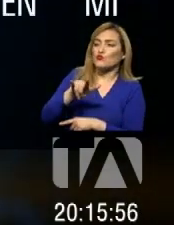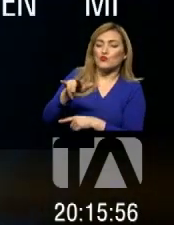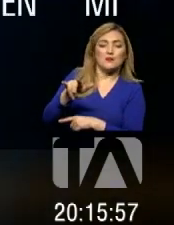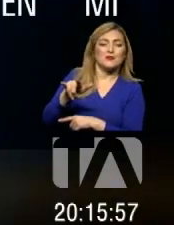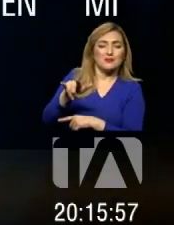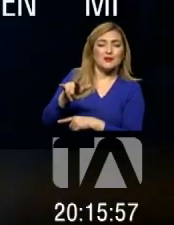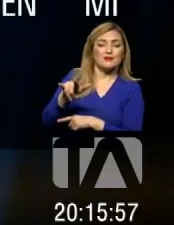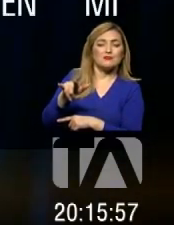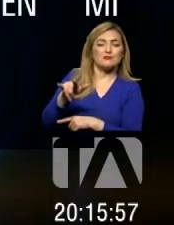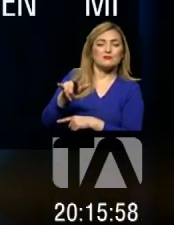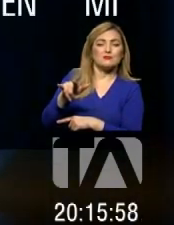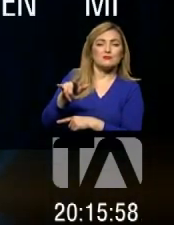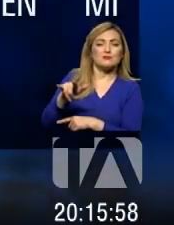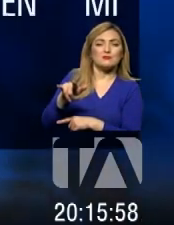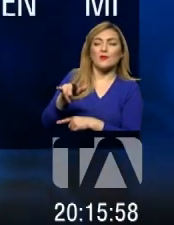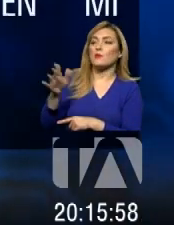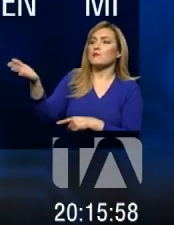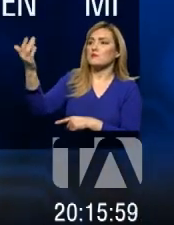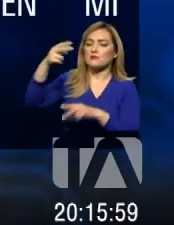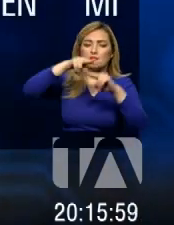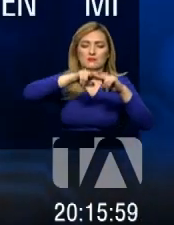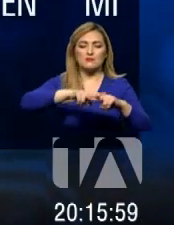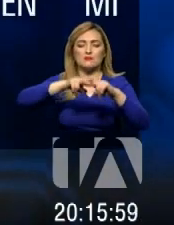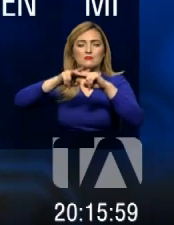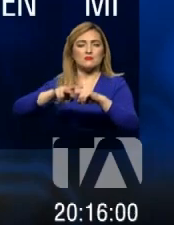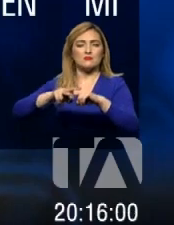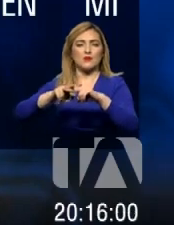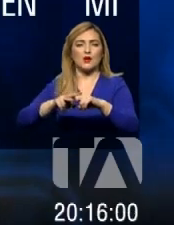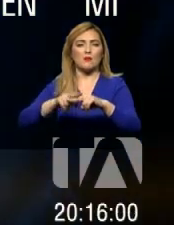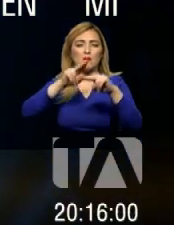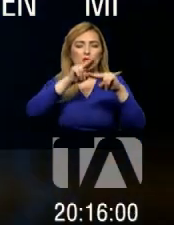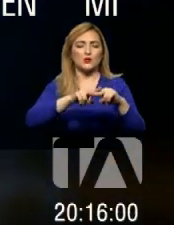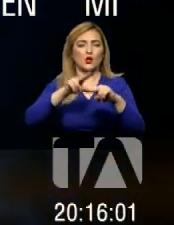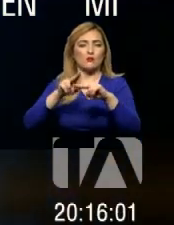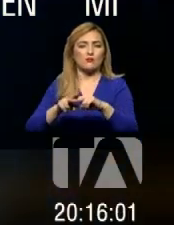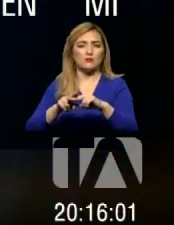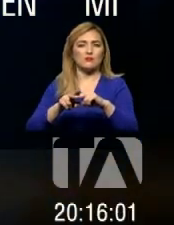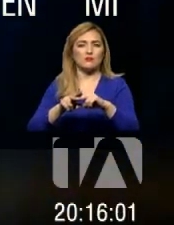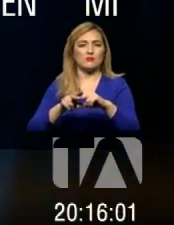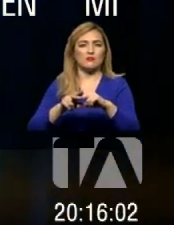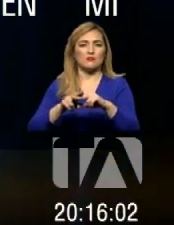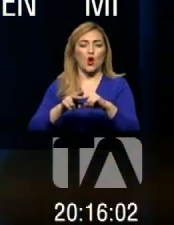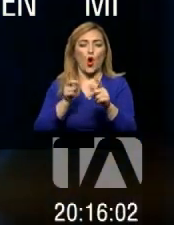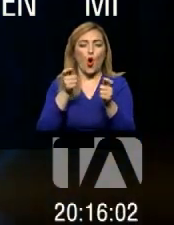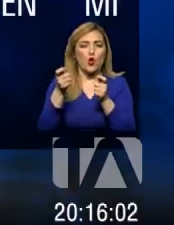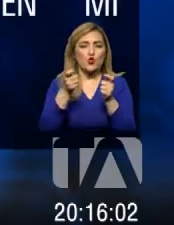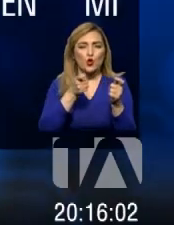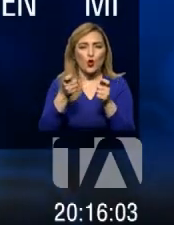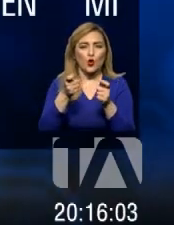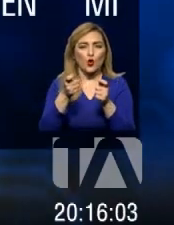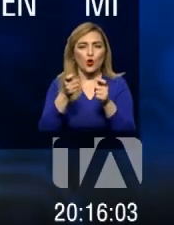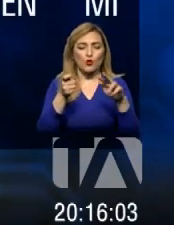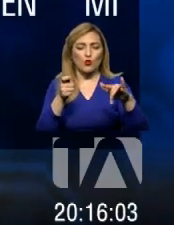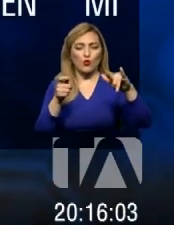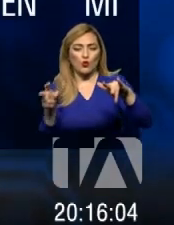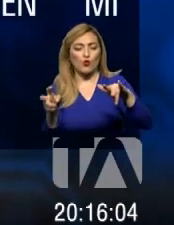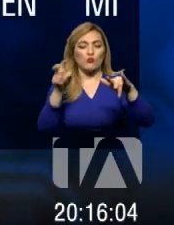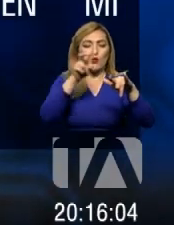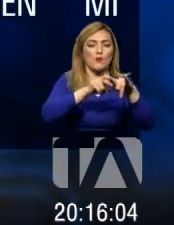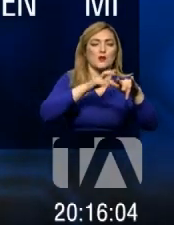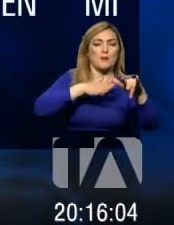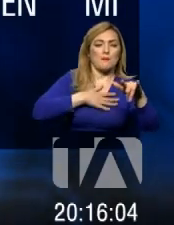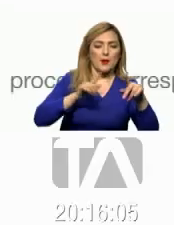la terminal de avioneta y hacer chequeo como cualquier pasajero y pasar por los filtros de control y ahí te embarco en mi